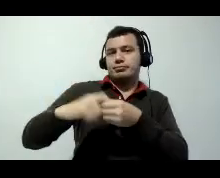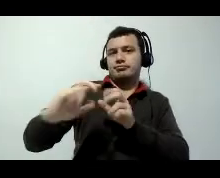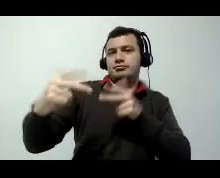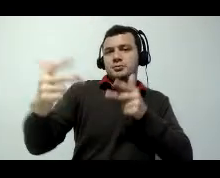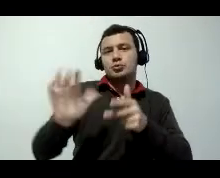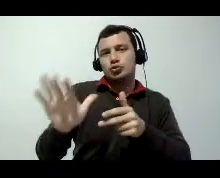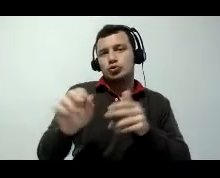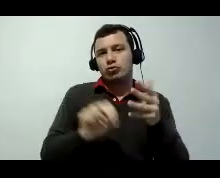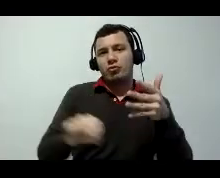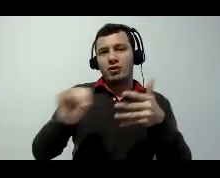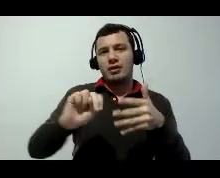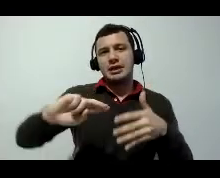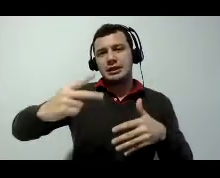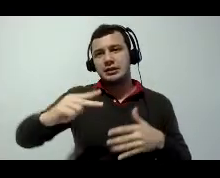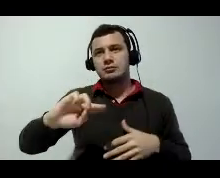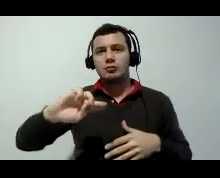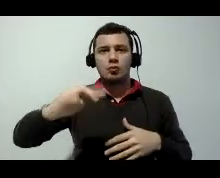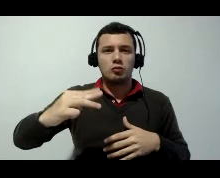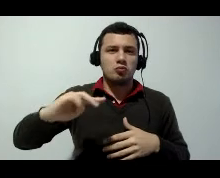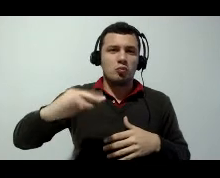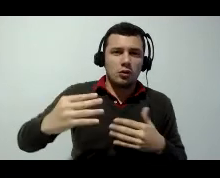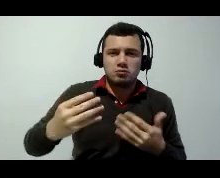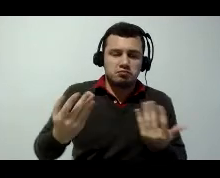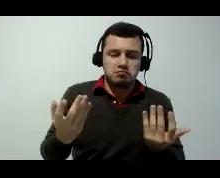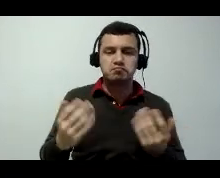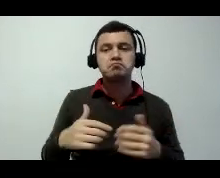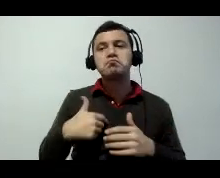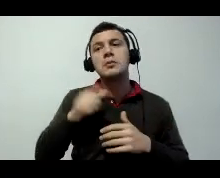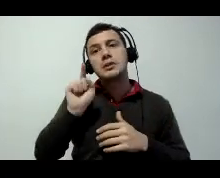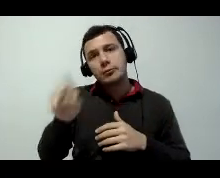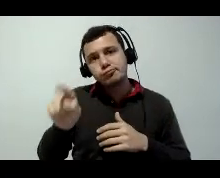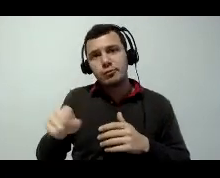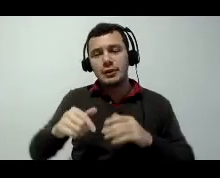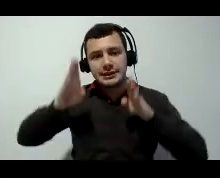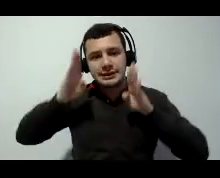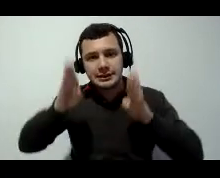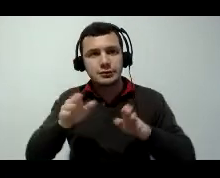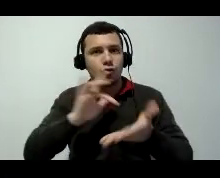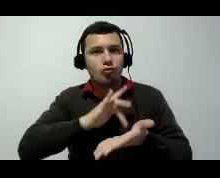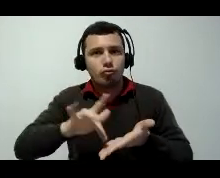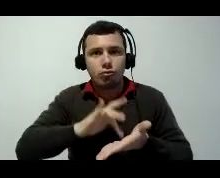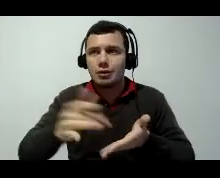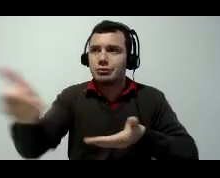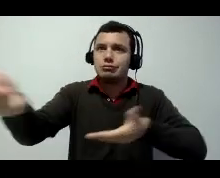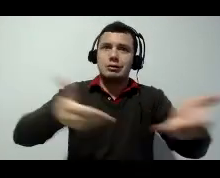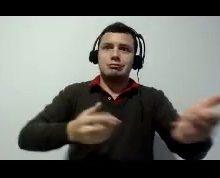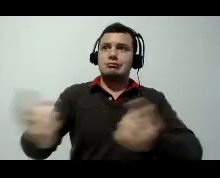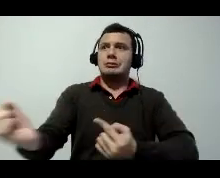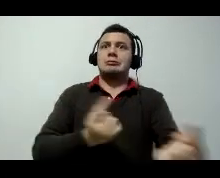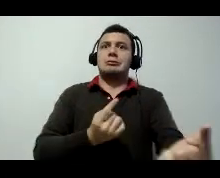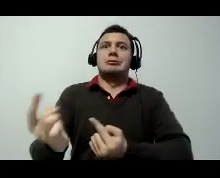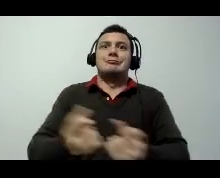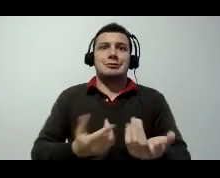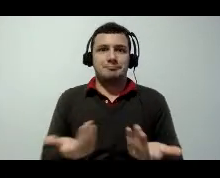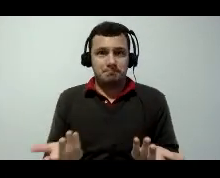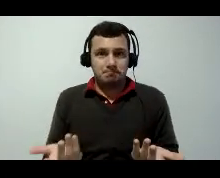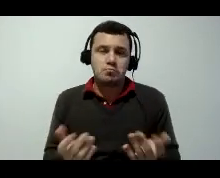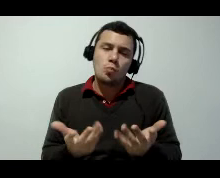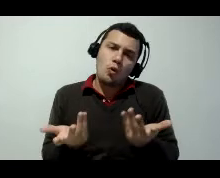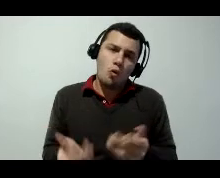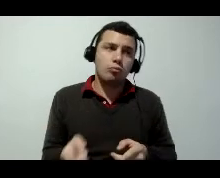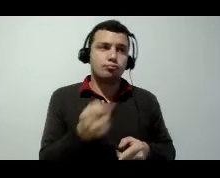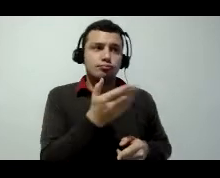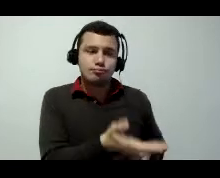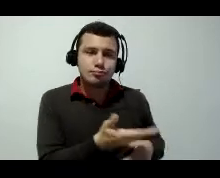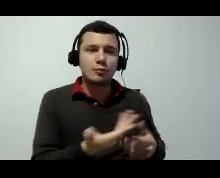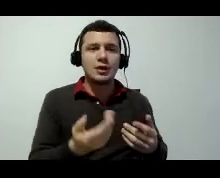cuarto nivel, en donde van a tener todas las complejidades de atención, o que se conecte un consultorio de